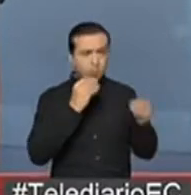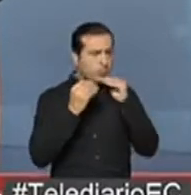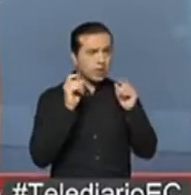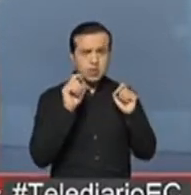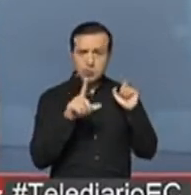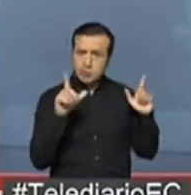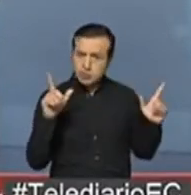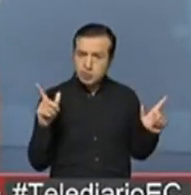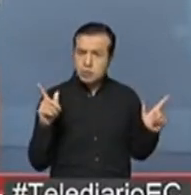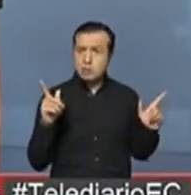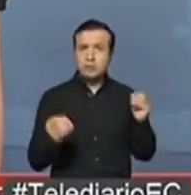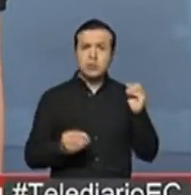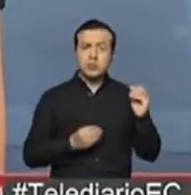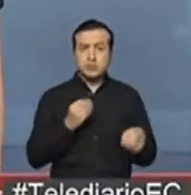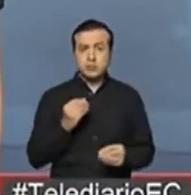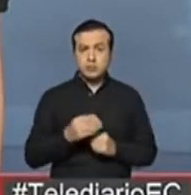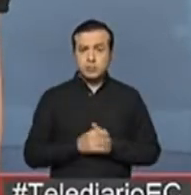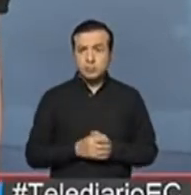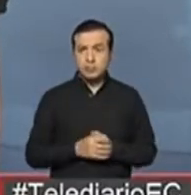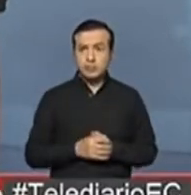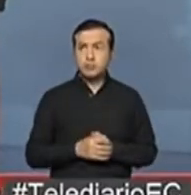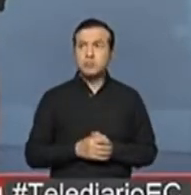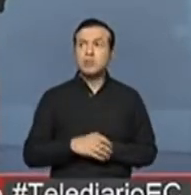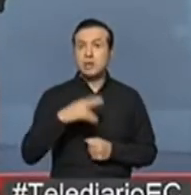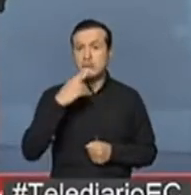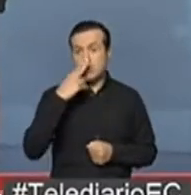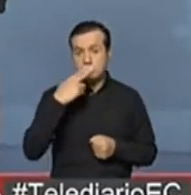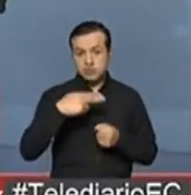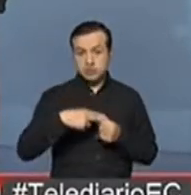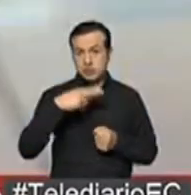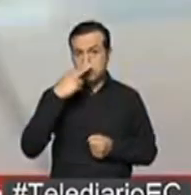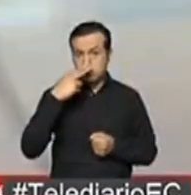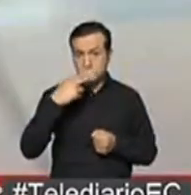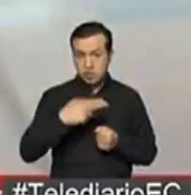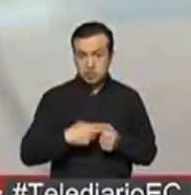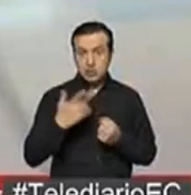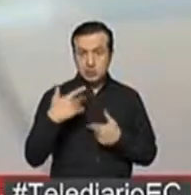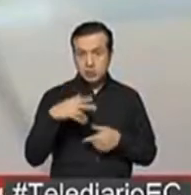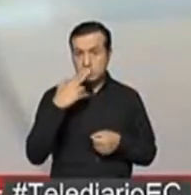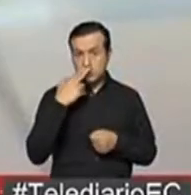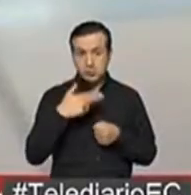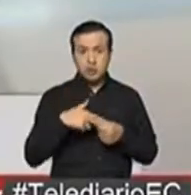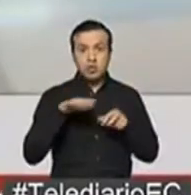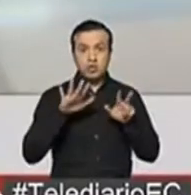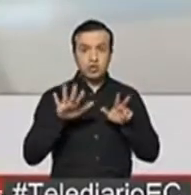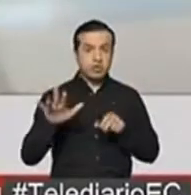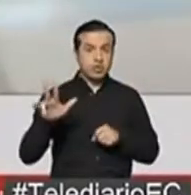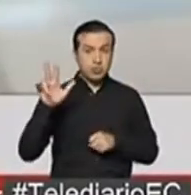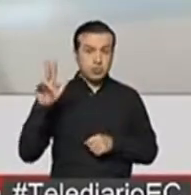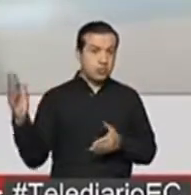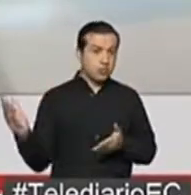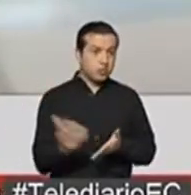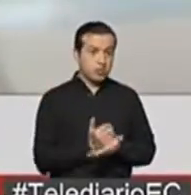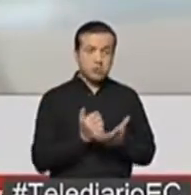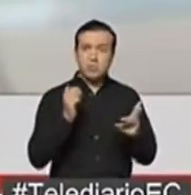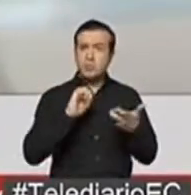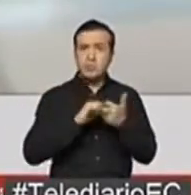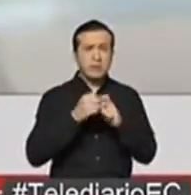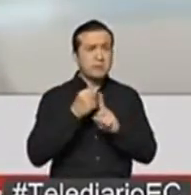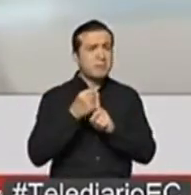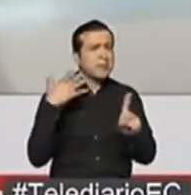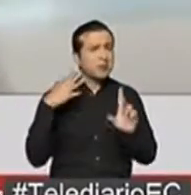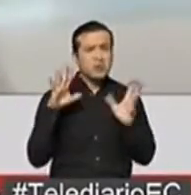básico tirando los subsidios de acuerdo a los 883 no había ningún impacto